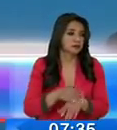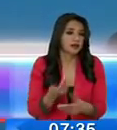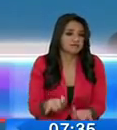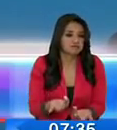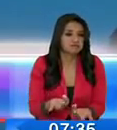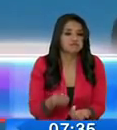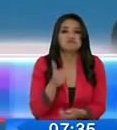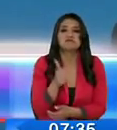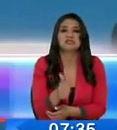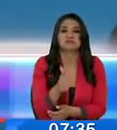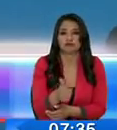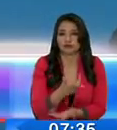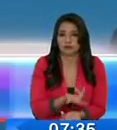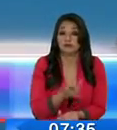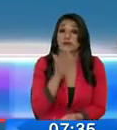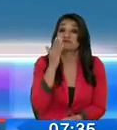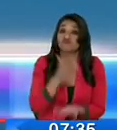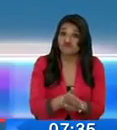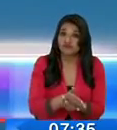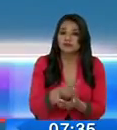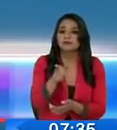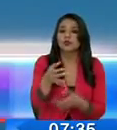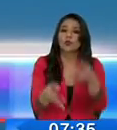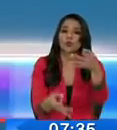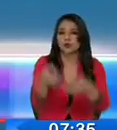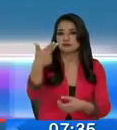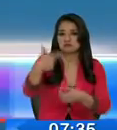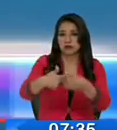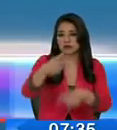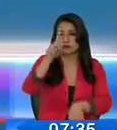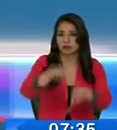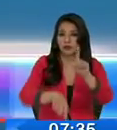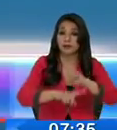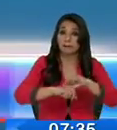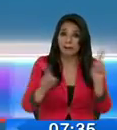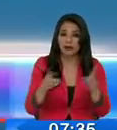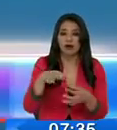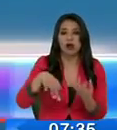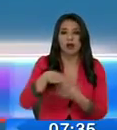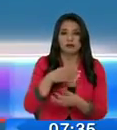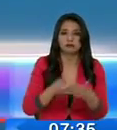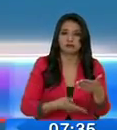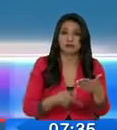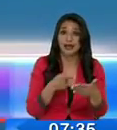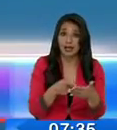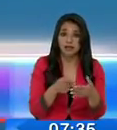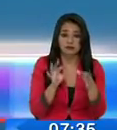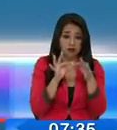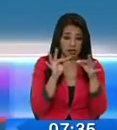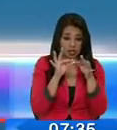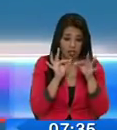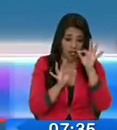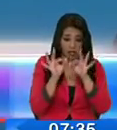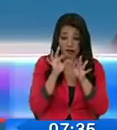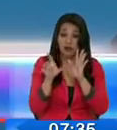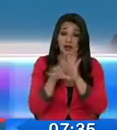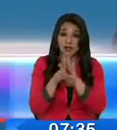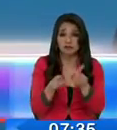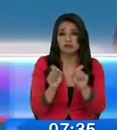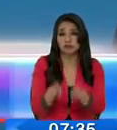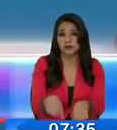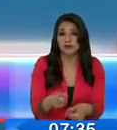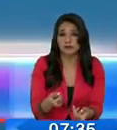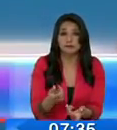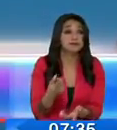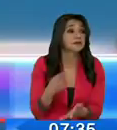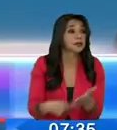decir, la recusación tenía que pasar, pero los vericuetos legales son los que permiten este tipo de circunstancias. ¿Qué ocurre